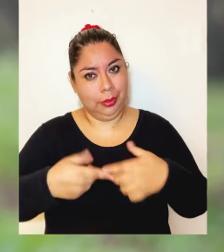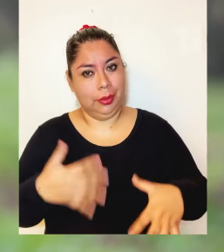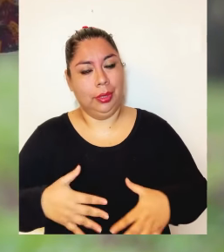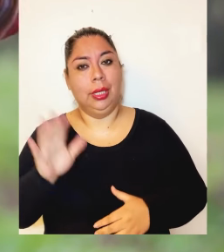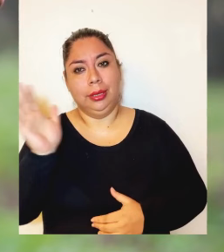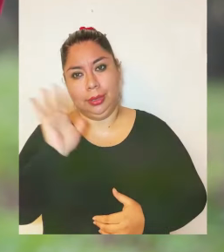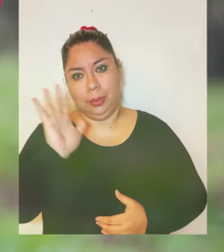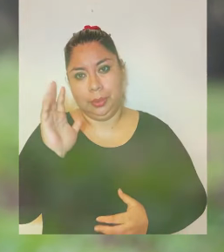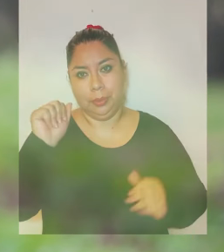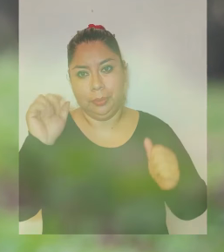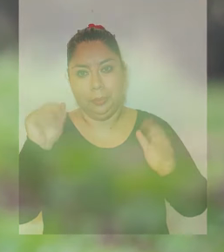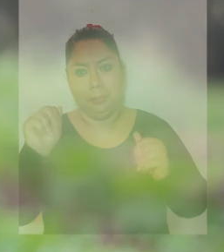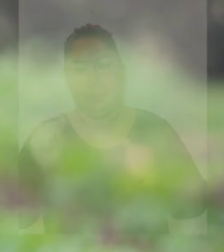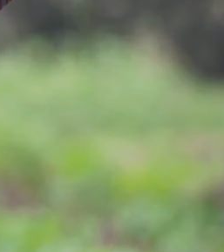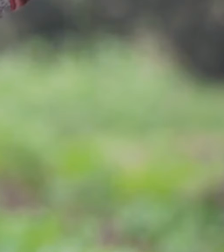pukllaykama,